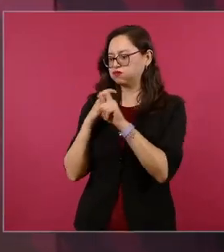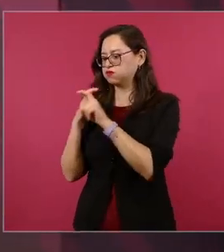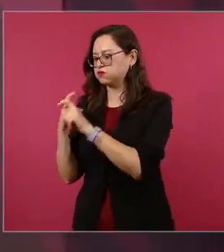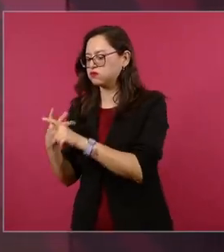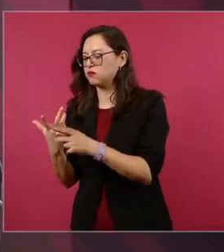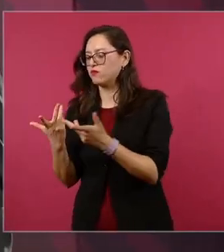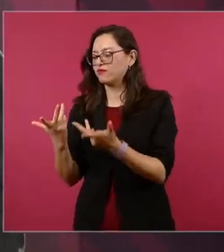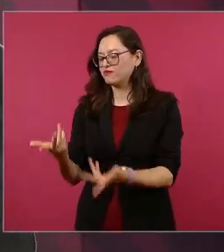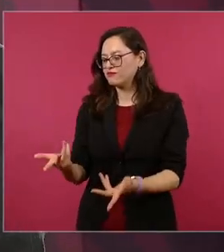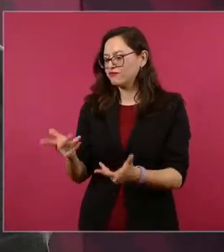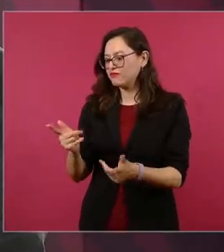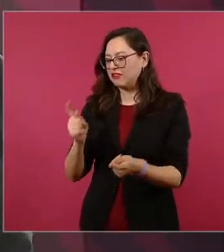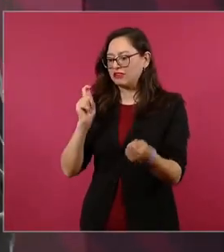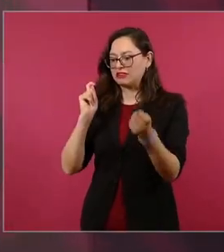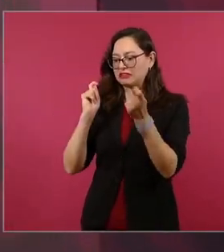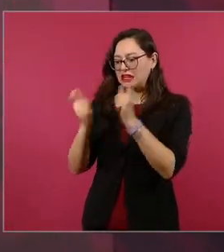traducciones